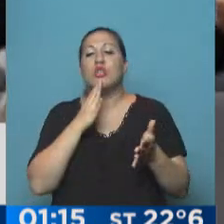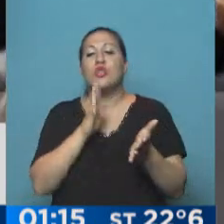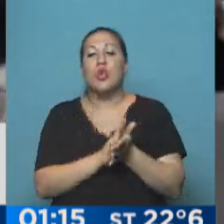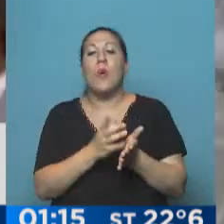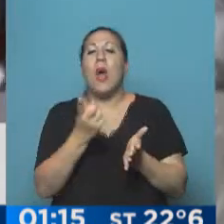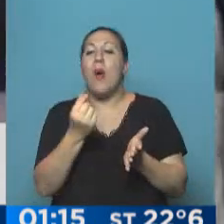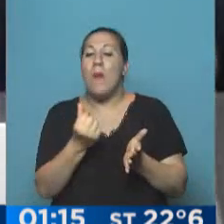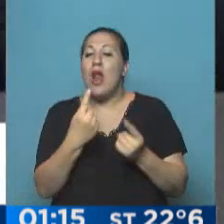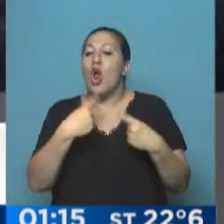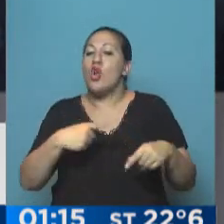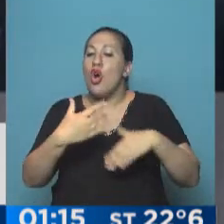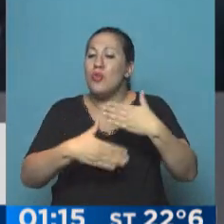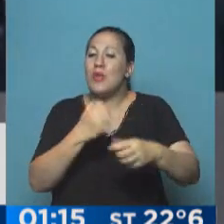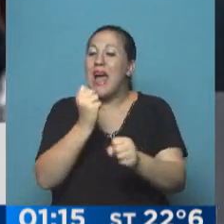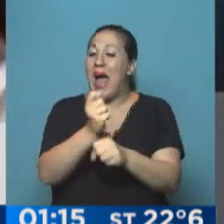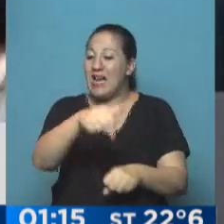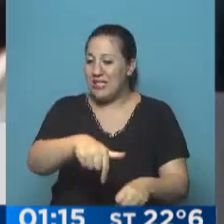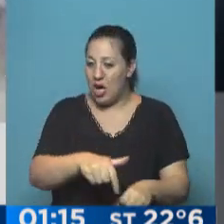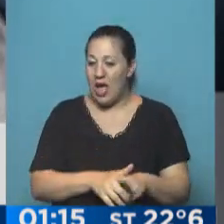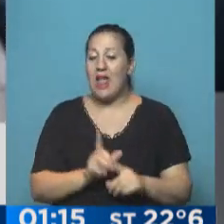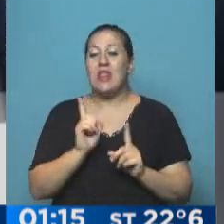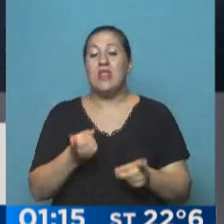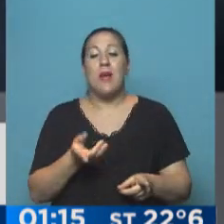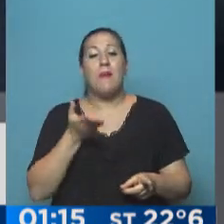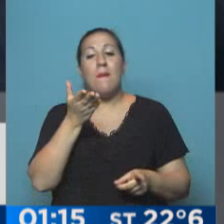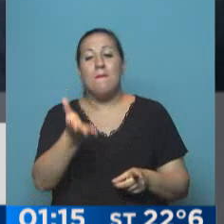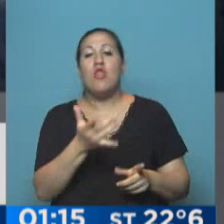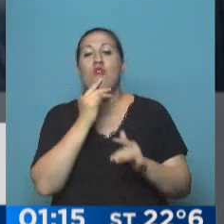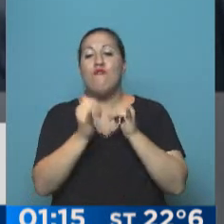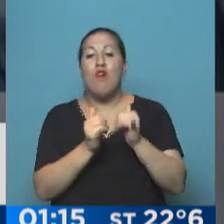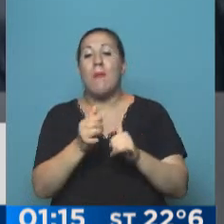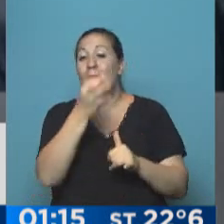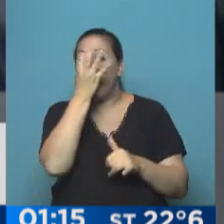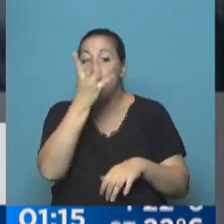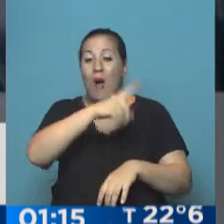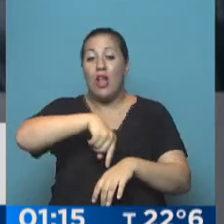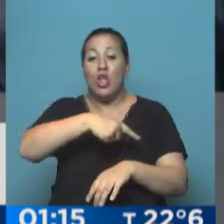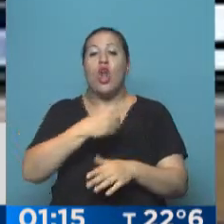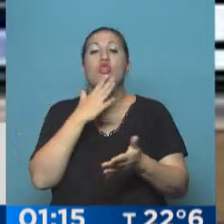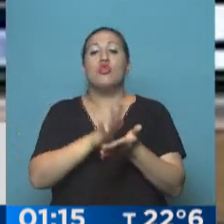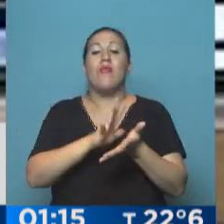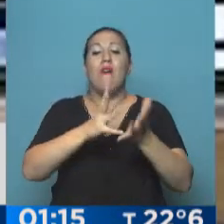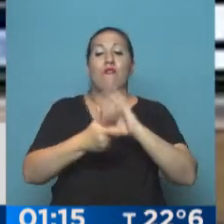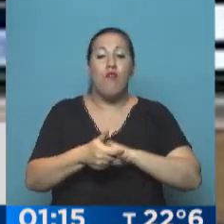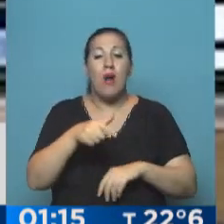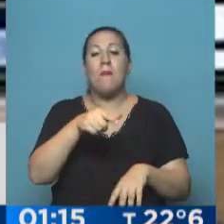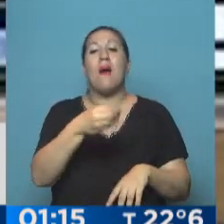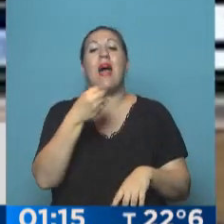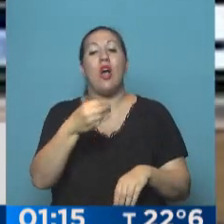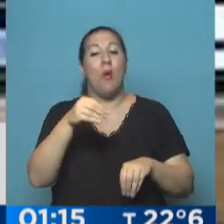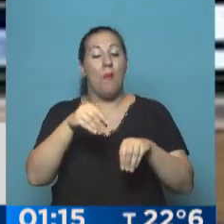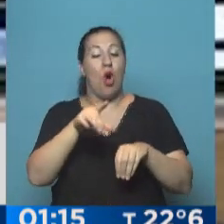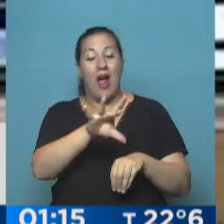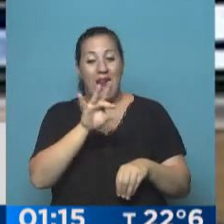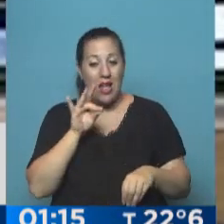tomados hasta ahora. Además, solicitó informes en un plazo de 24 horas sobre la forma y elección de la comisión especial,